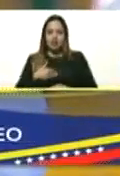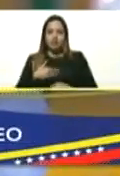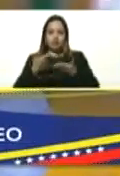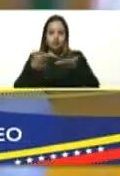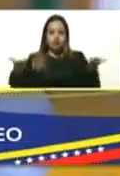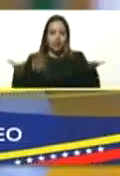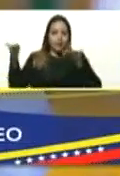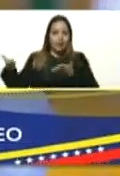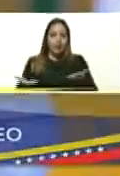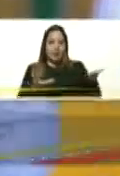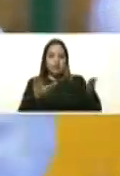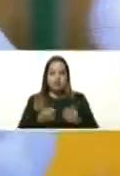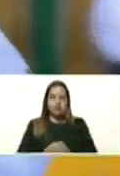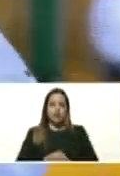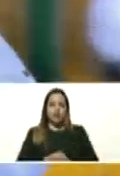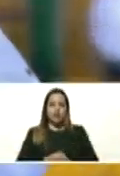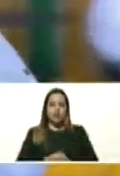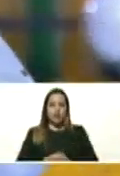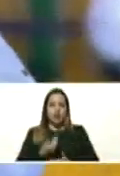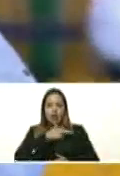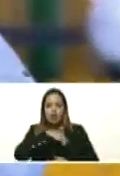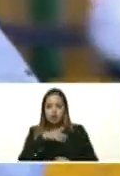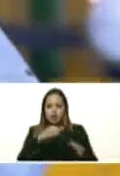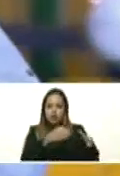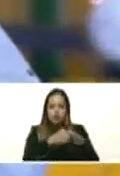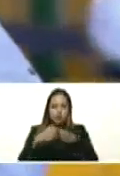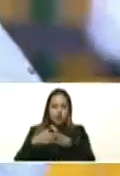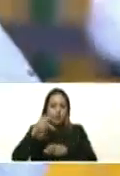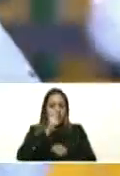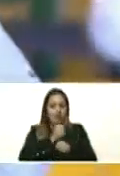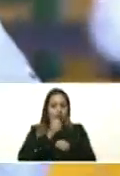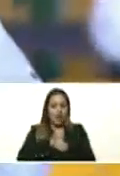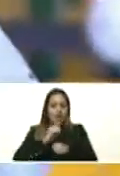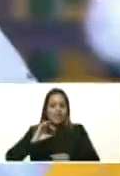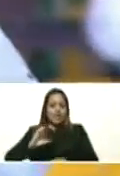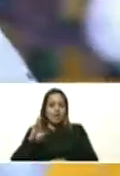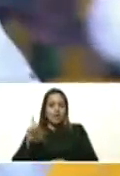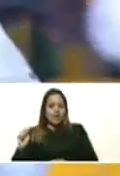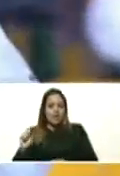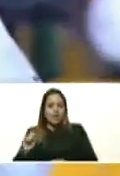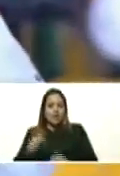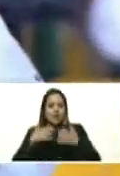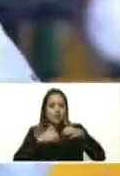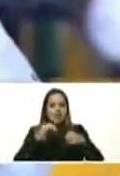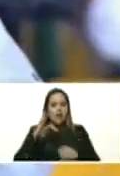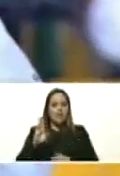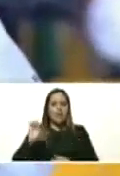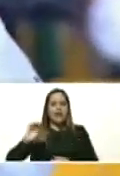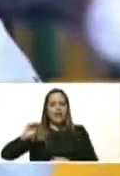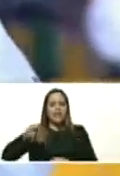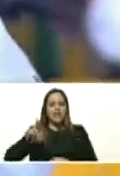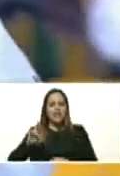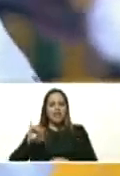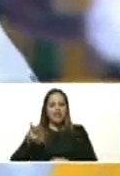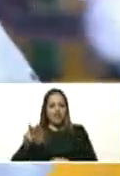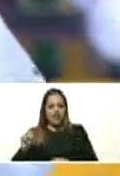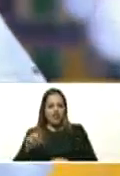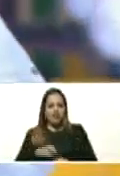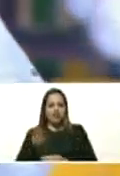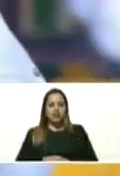nuestra heroica clase trabajadora, los CPT de Pequivén, en primer lugar, nuestra clase trabajadora de